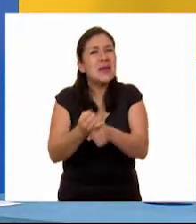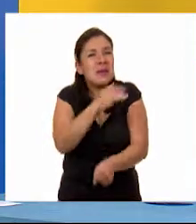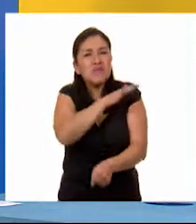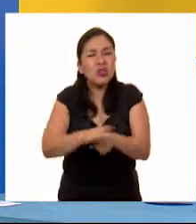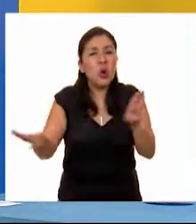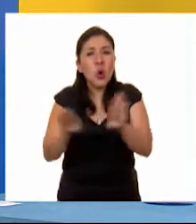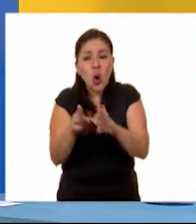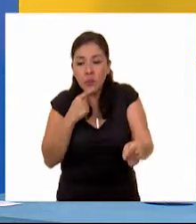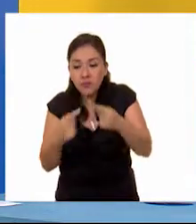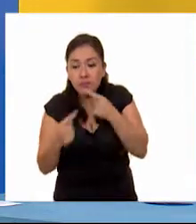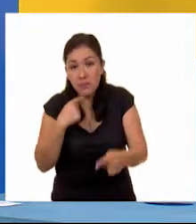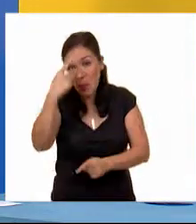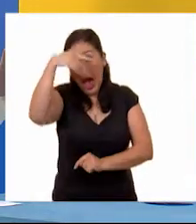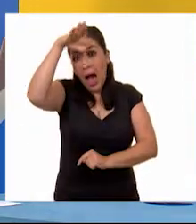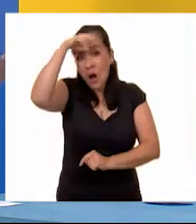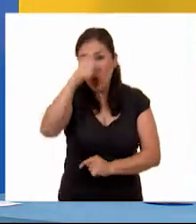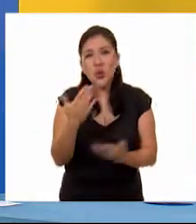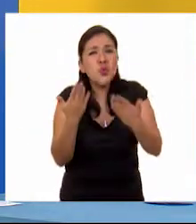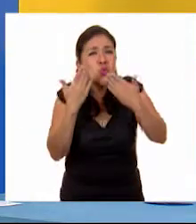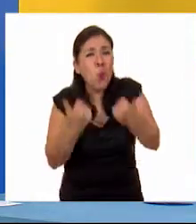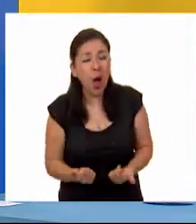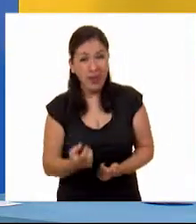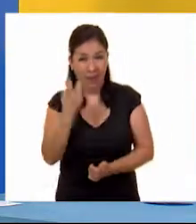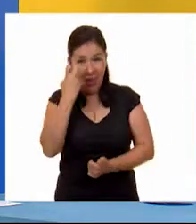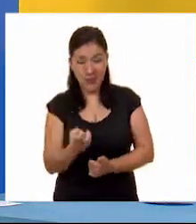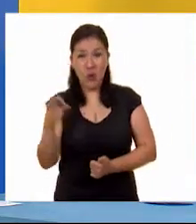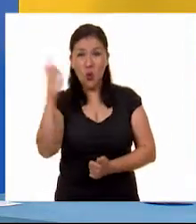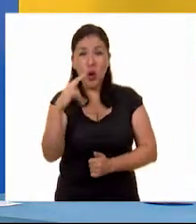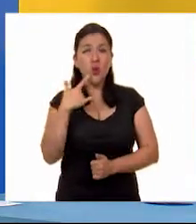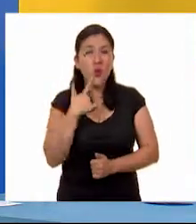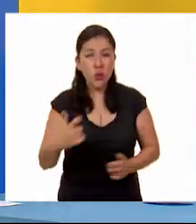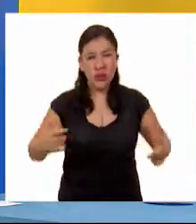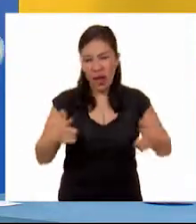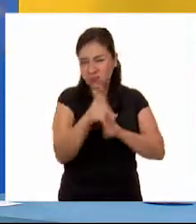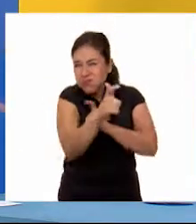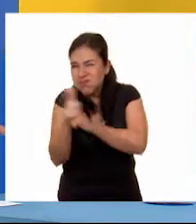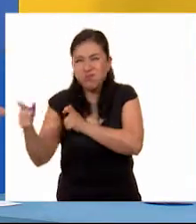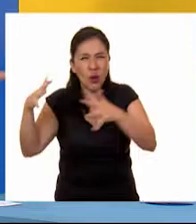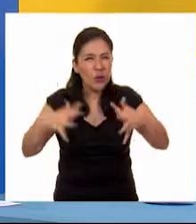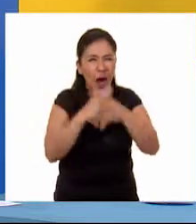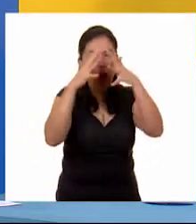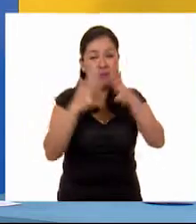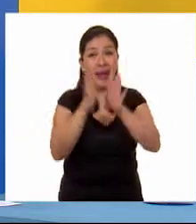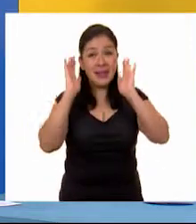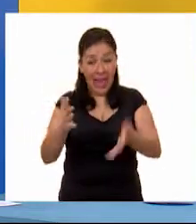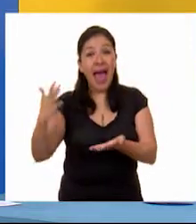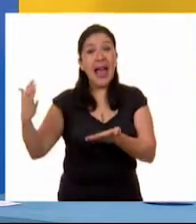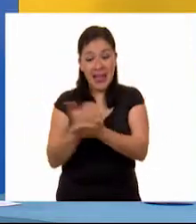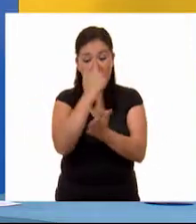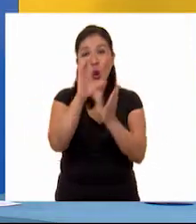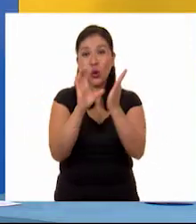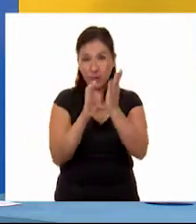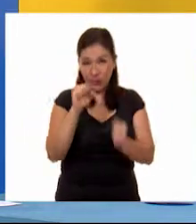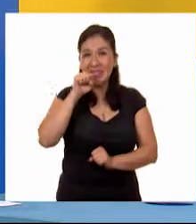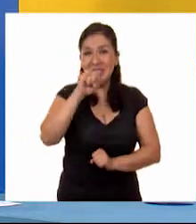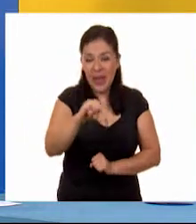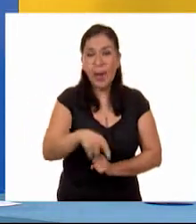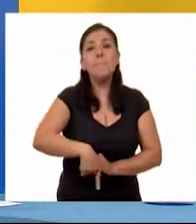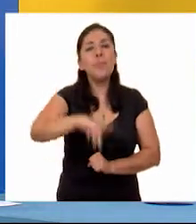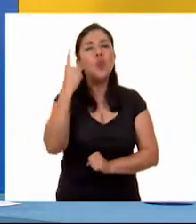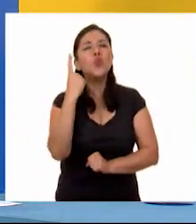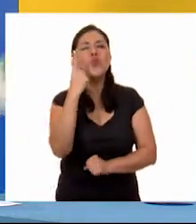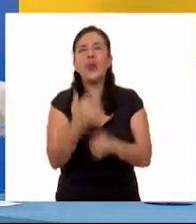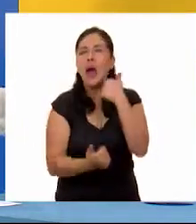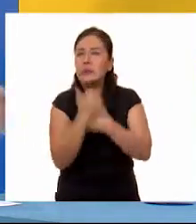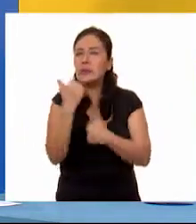ponerlos a todos de acuerdo. Entonces, cuando acabó la lucha armada, a pesar del triunfo del movimiento constitucionalista, uno de los